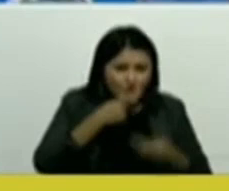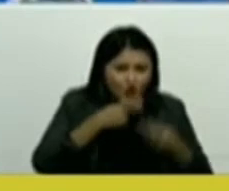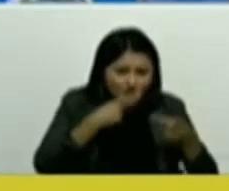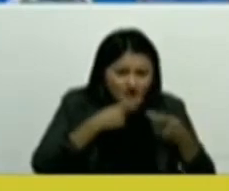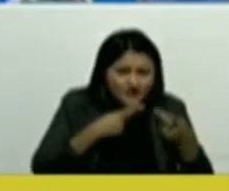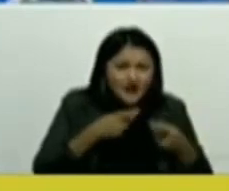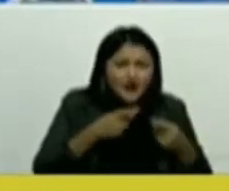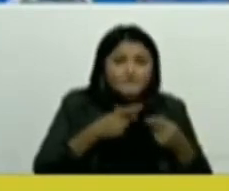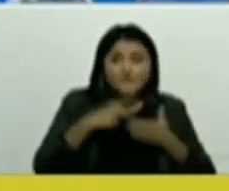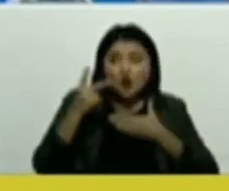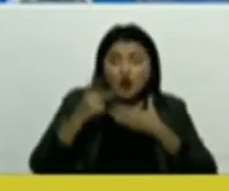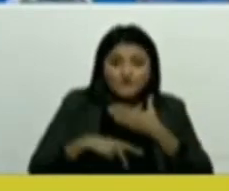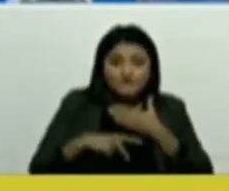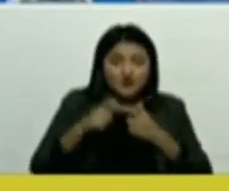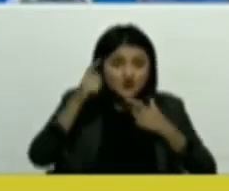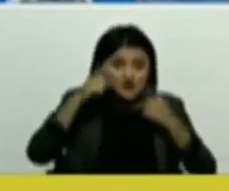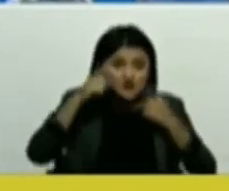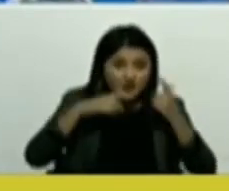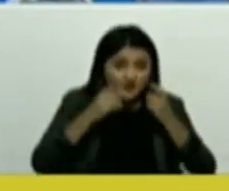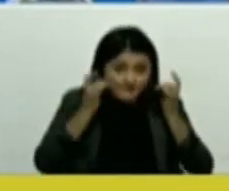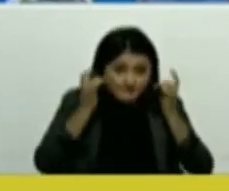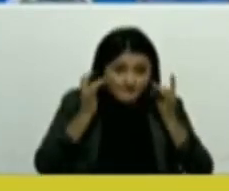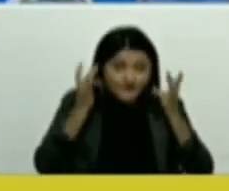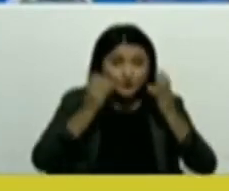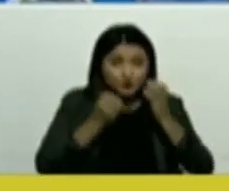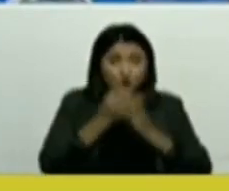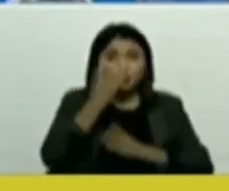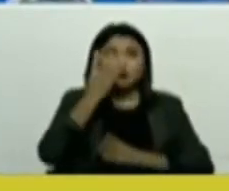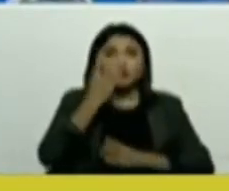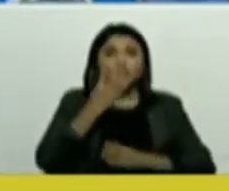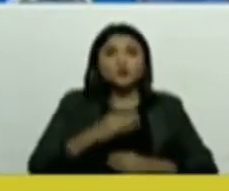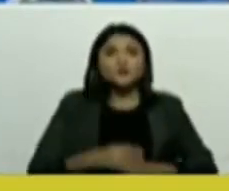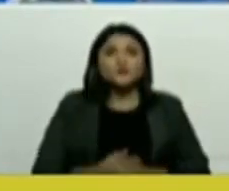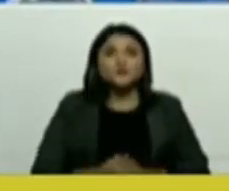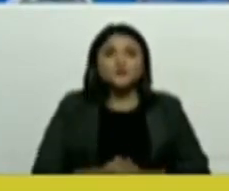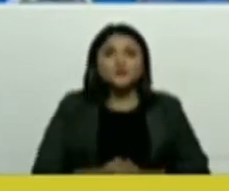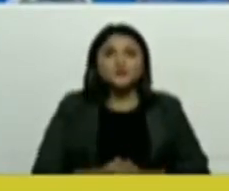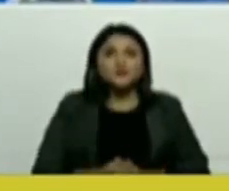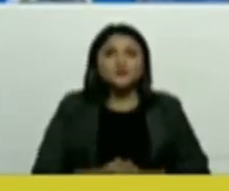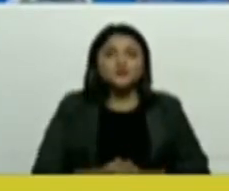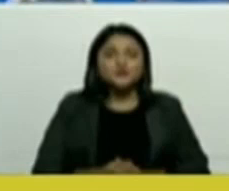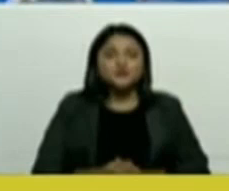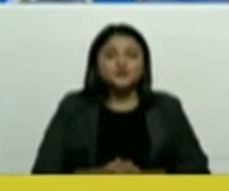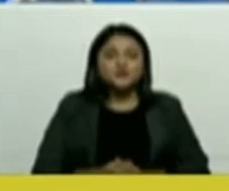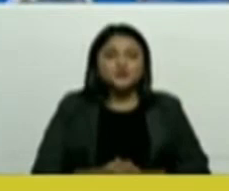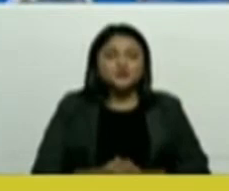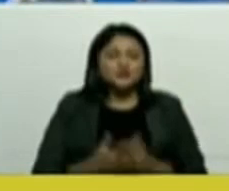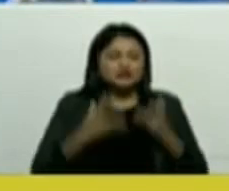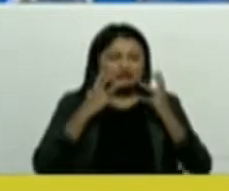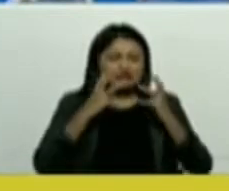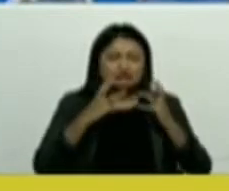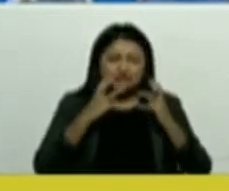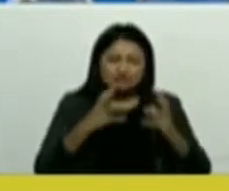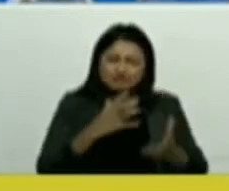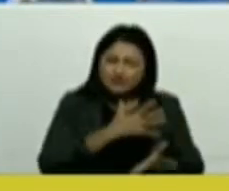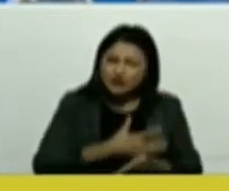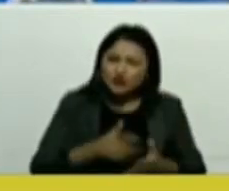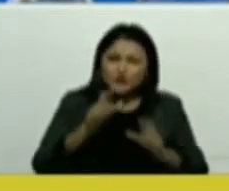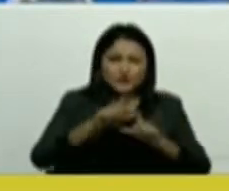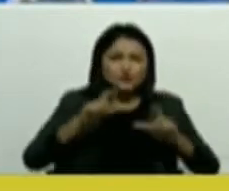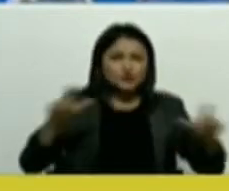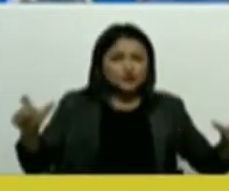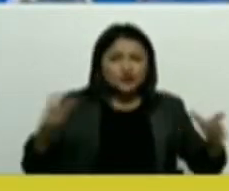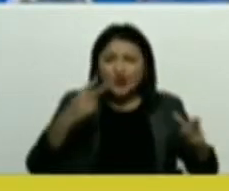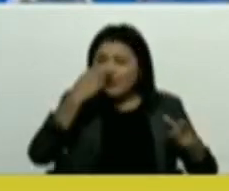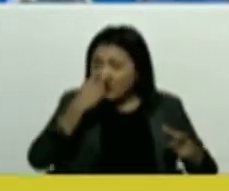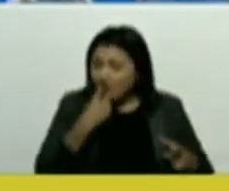de las políticas y programas de Hugo Chávez, millions of people were taken out of poverty. Millones de